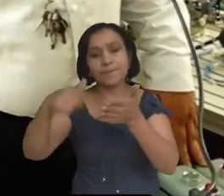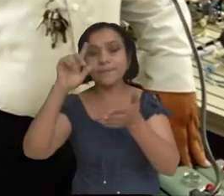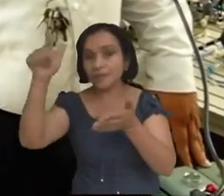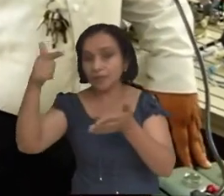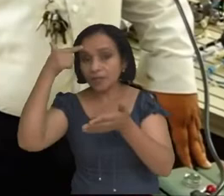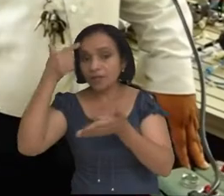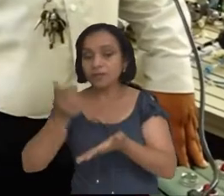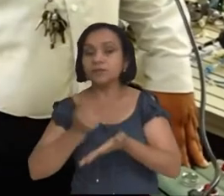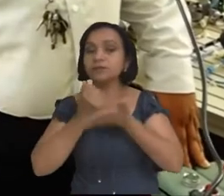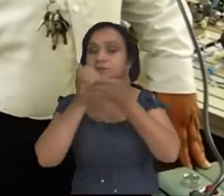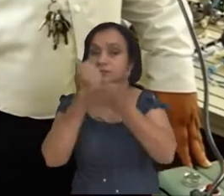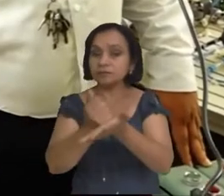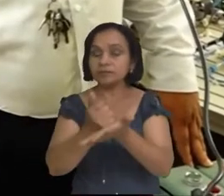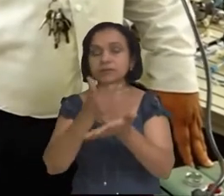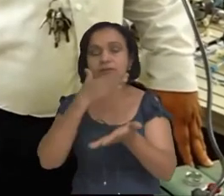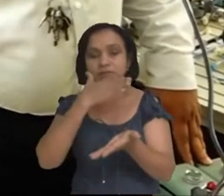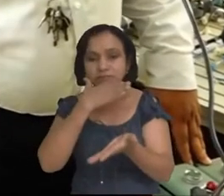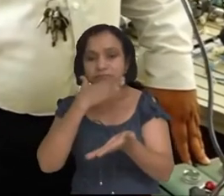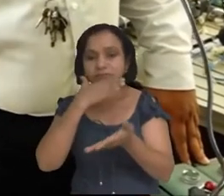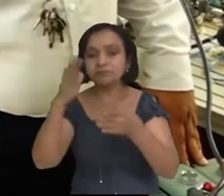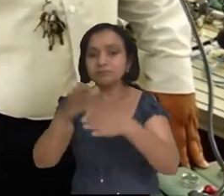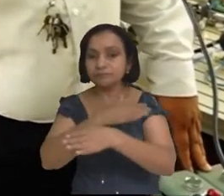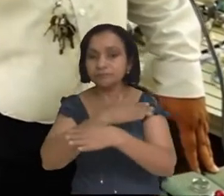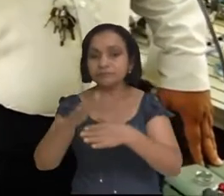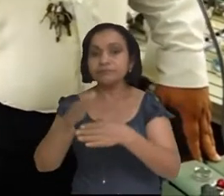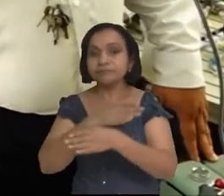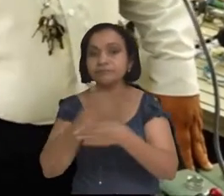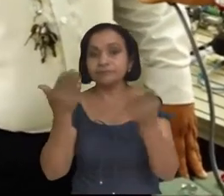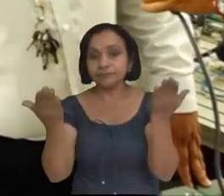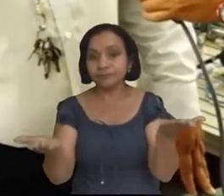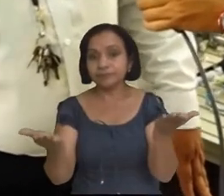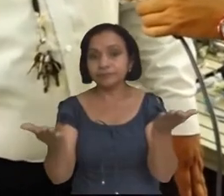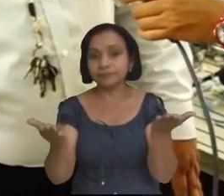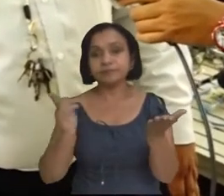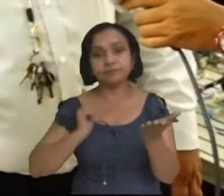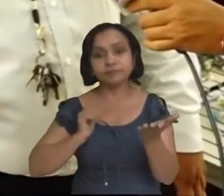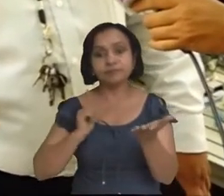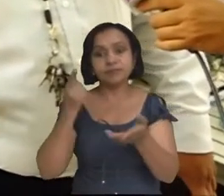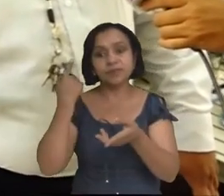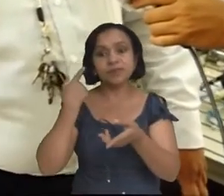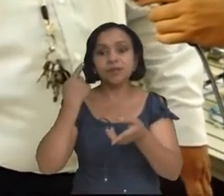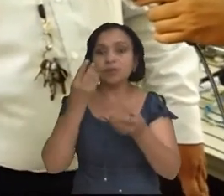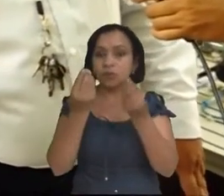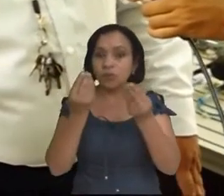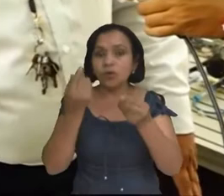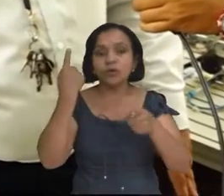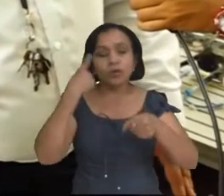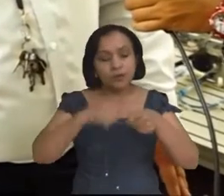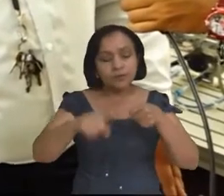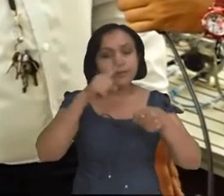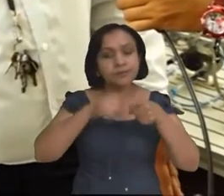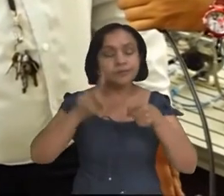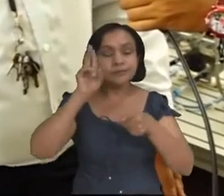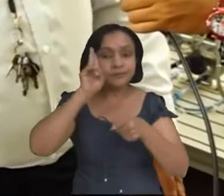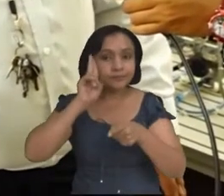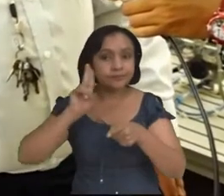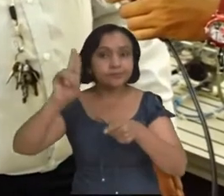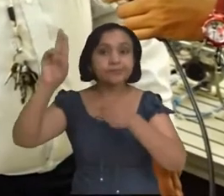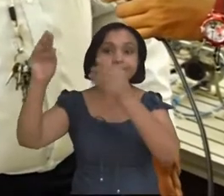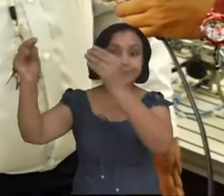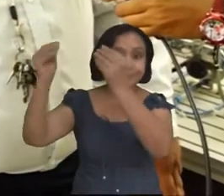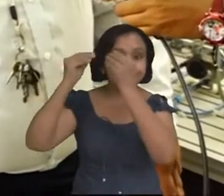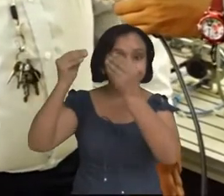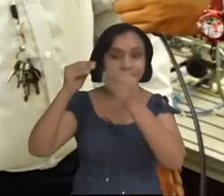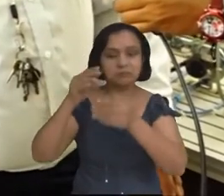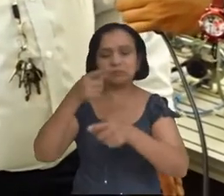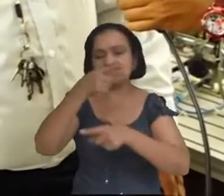gobierno, era muy diferente y era muy distinto. Inclusive tuvimos que pagar muchos en las universidades por una educación